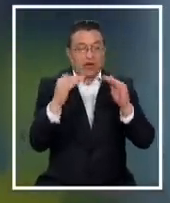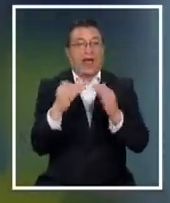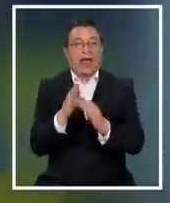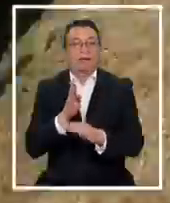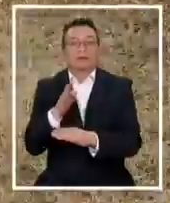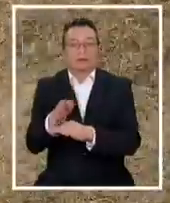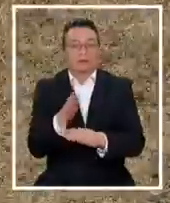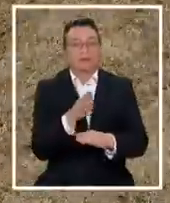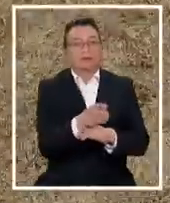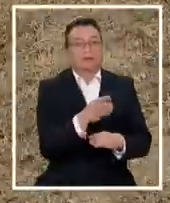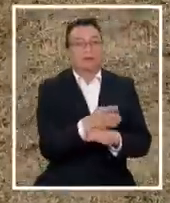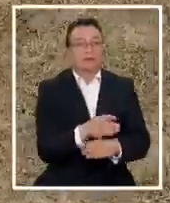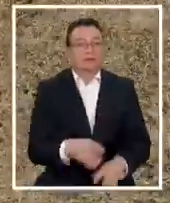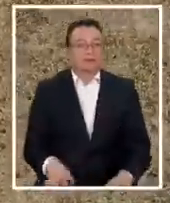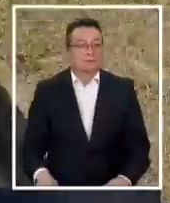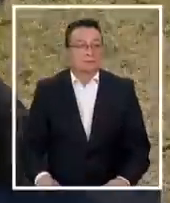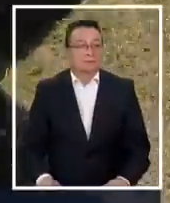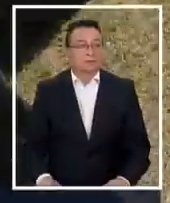domicilio.